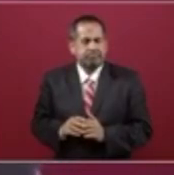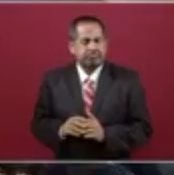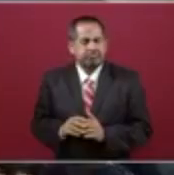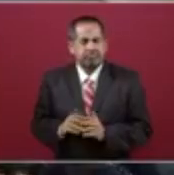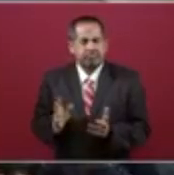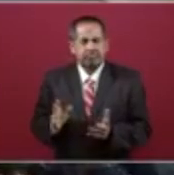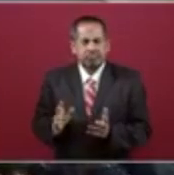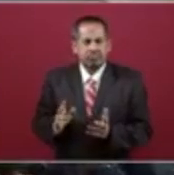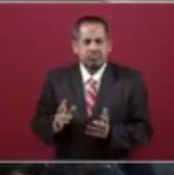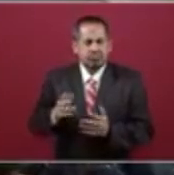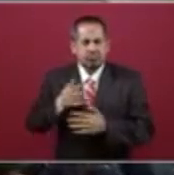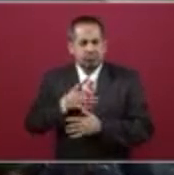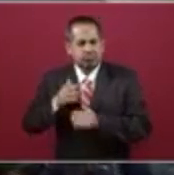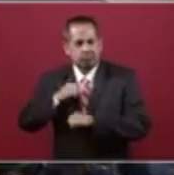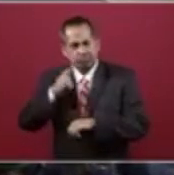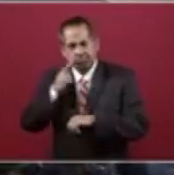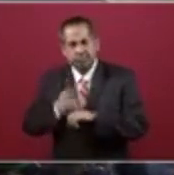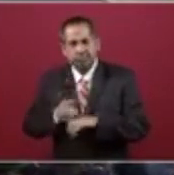no me hago cargo